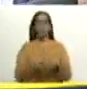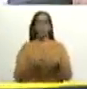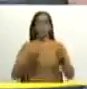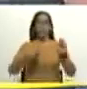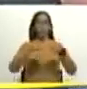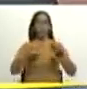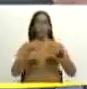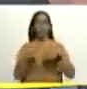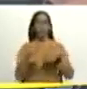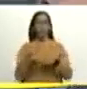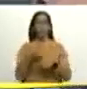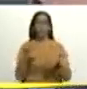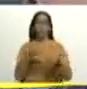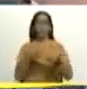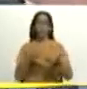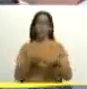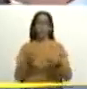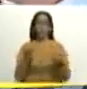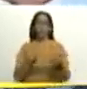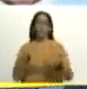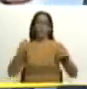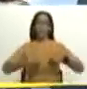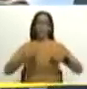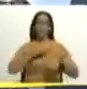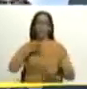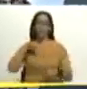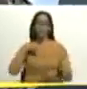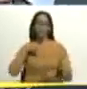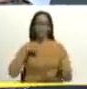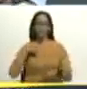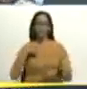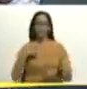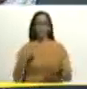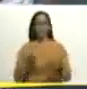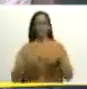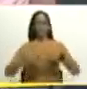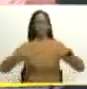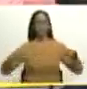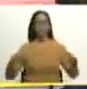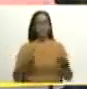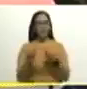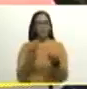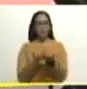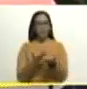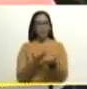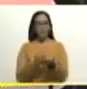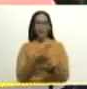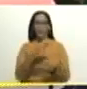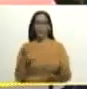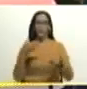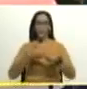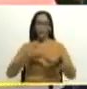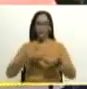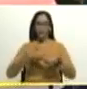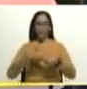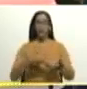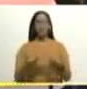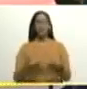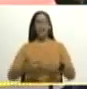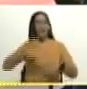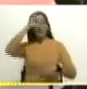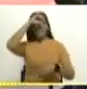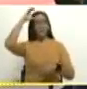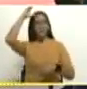ni auríferas, que es la que estamos apostando nosotros. Crecimiento de la economía no petrolera y la